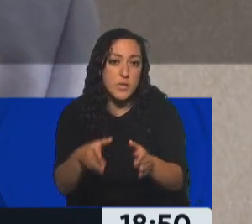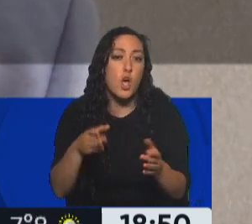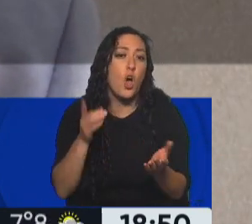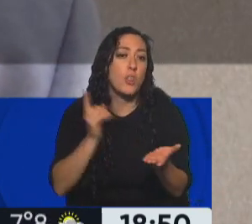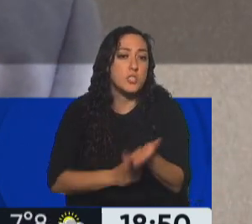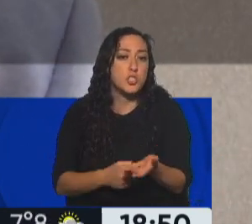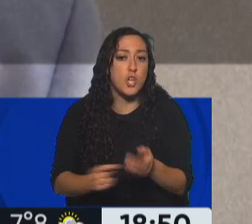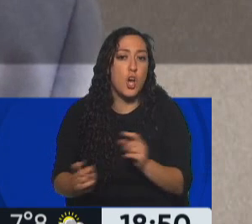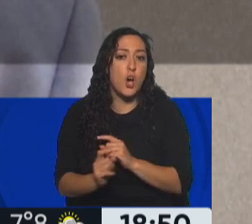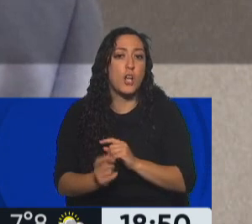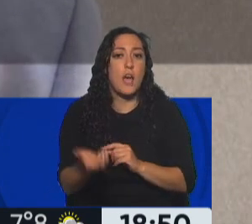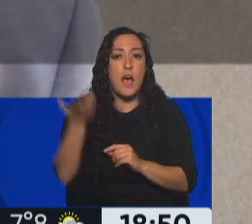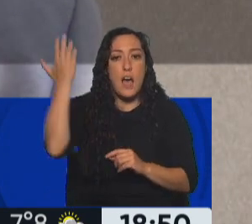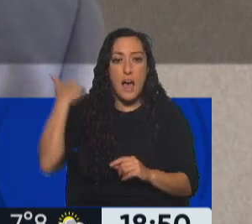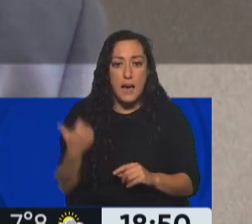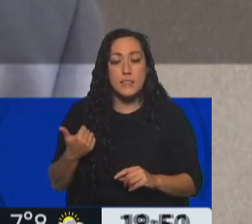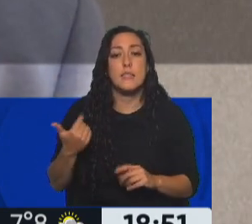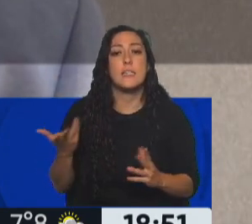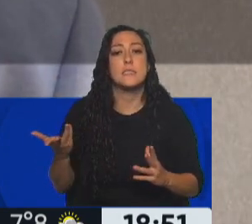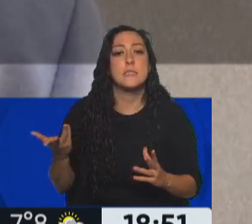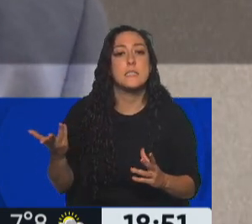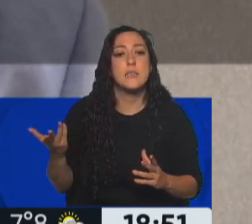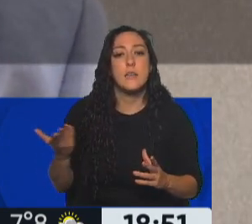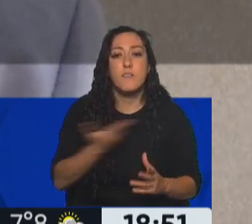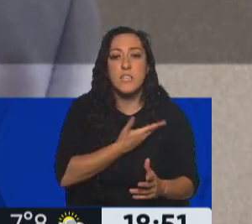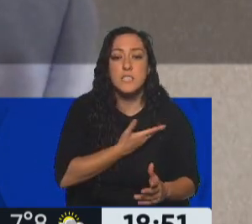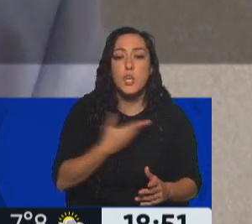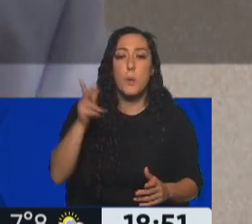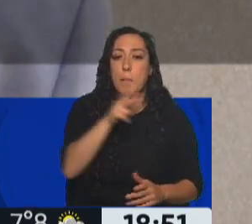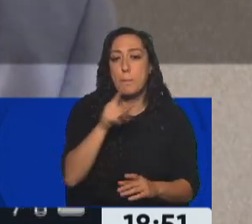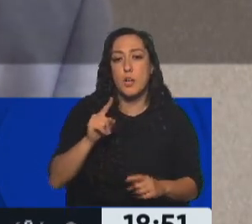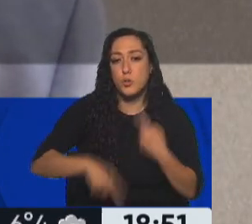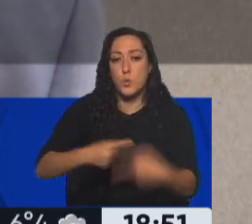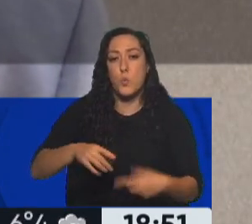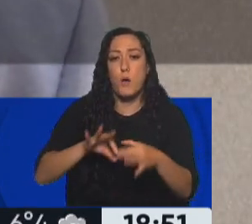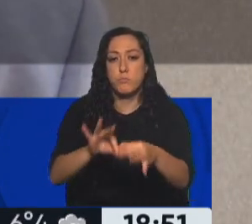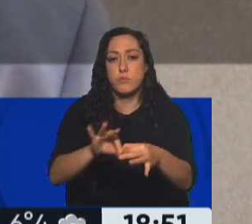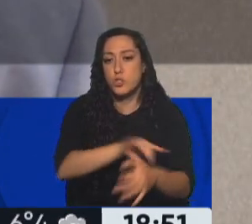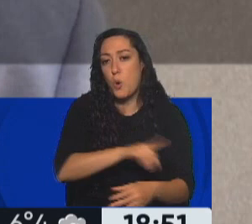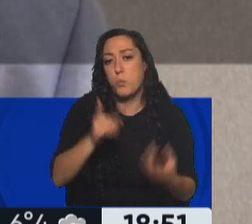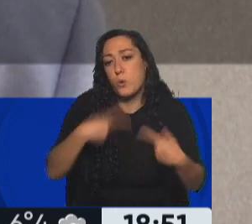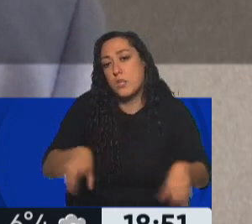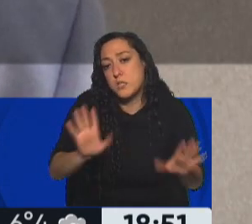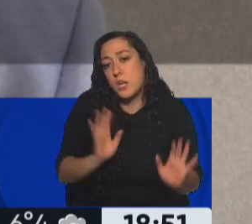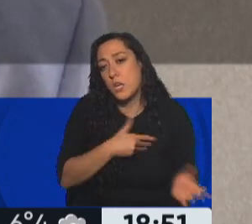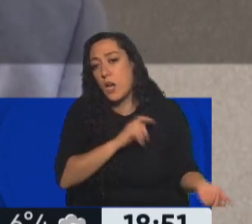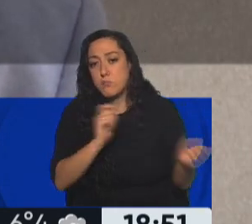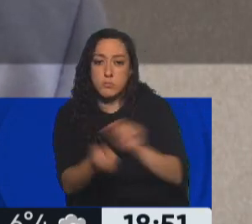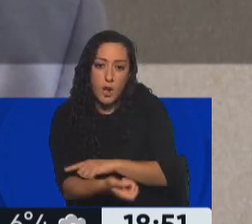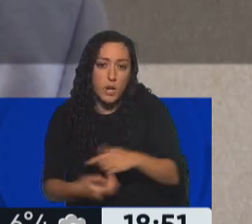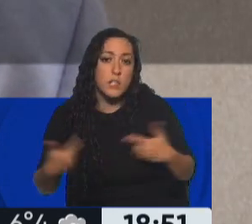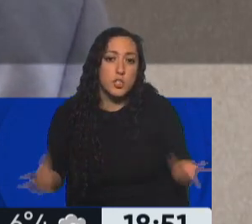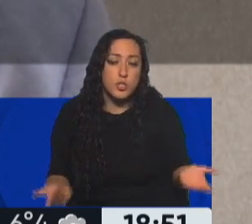go forward on that path that Pope Francis started, but let's change somehow the direction. In this